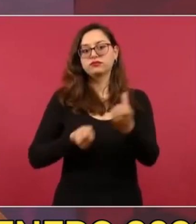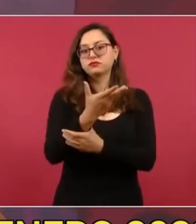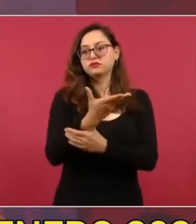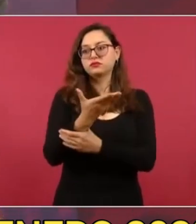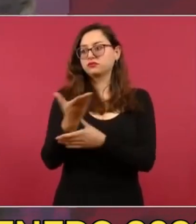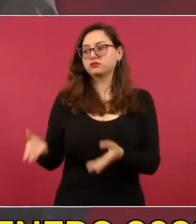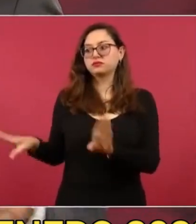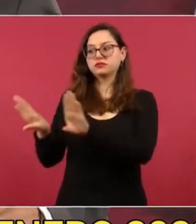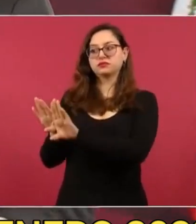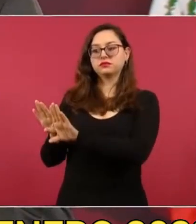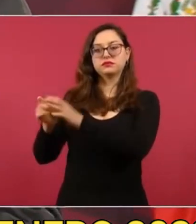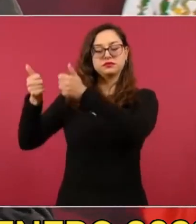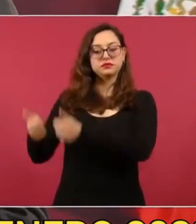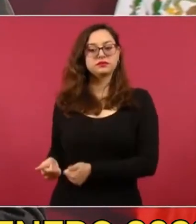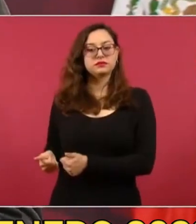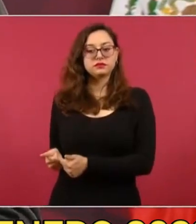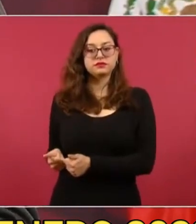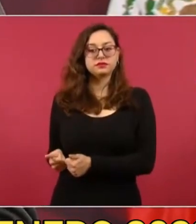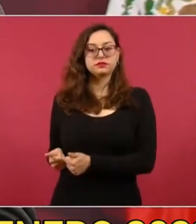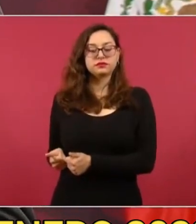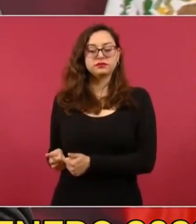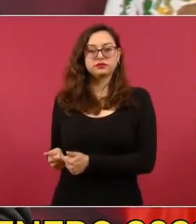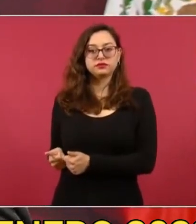estaban más